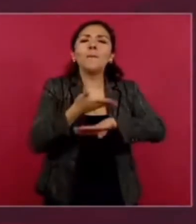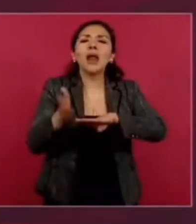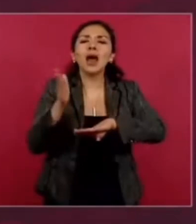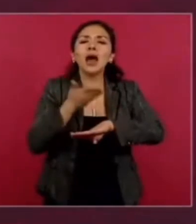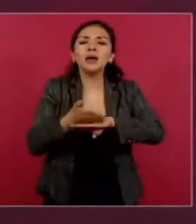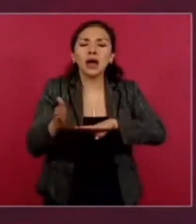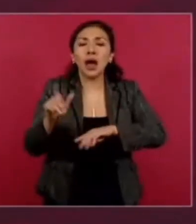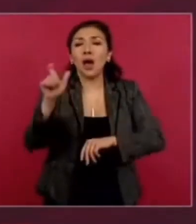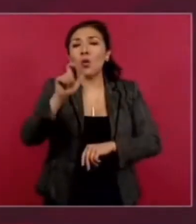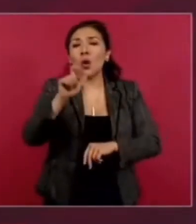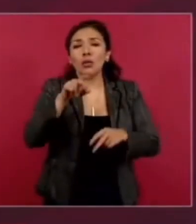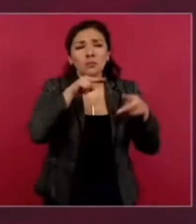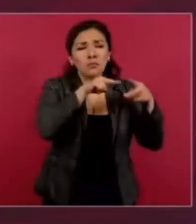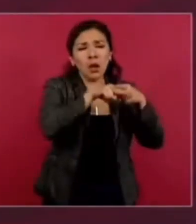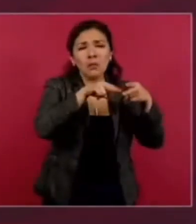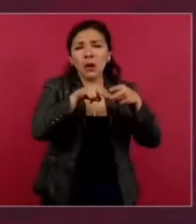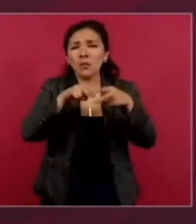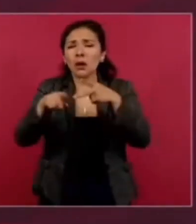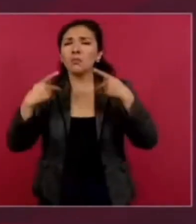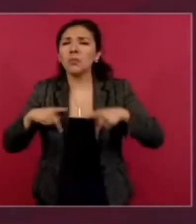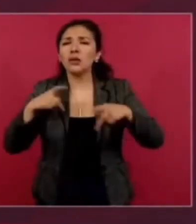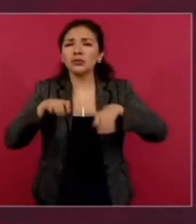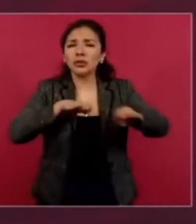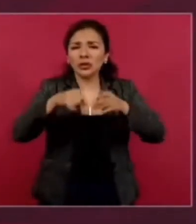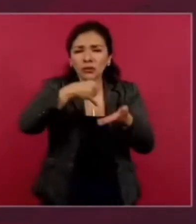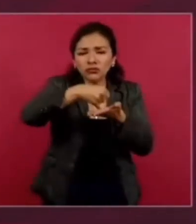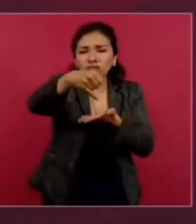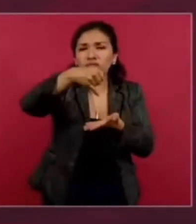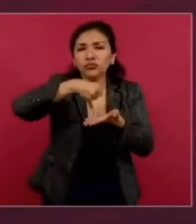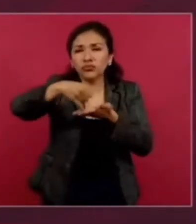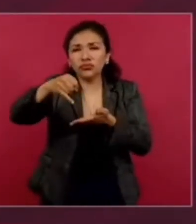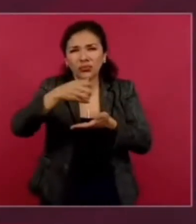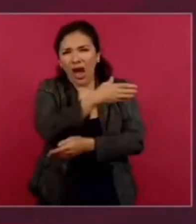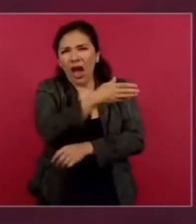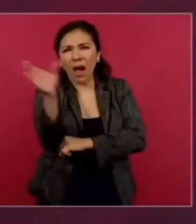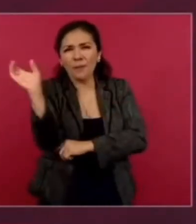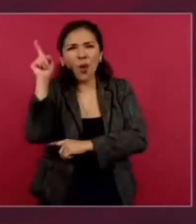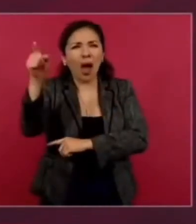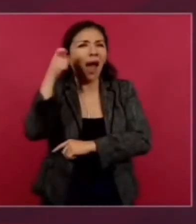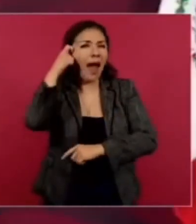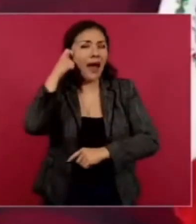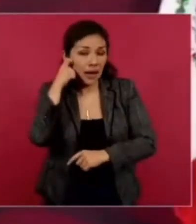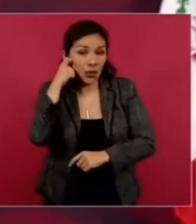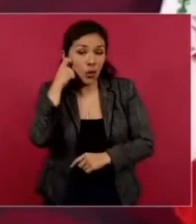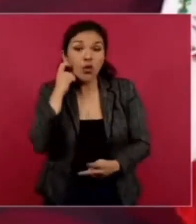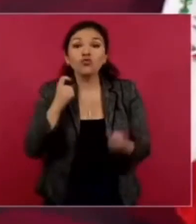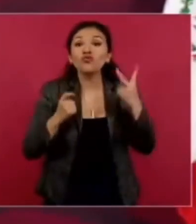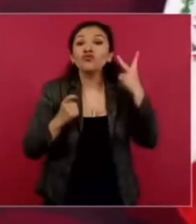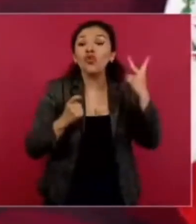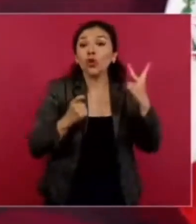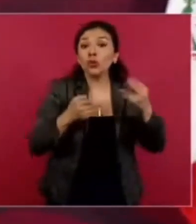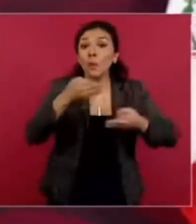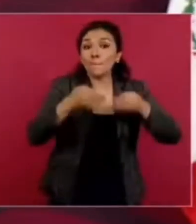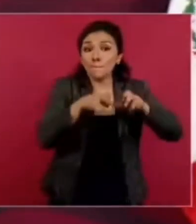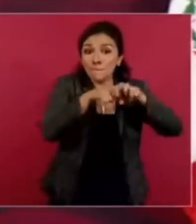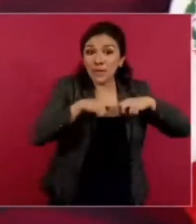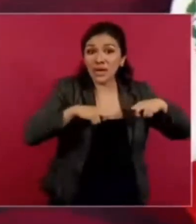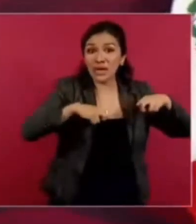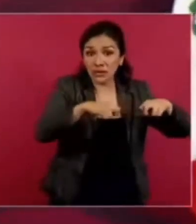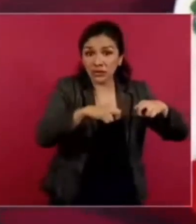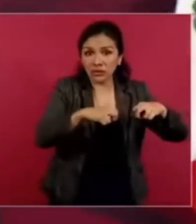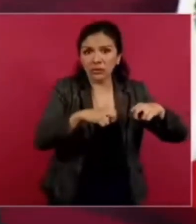cuando la matanza de campesinos en Guerrero, dos ministros entregaron una